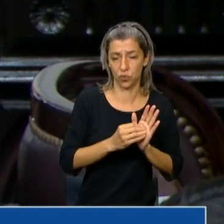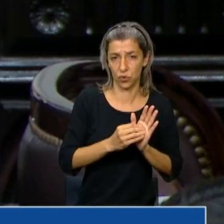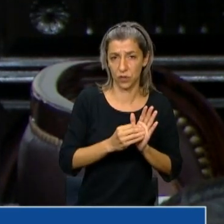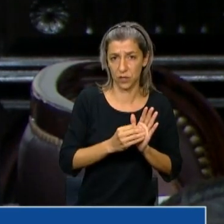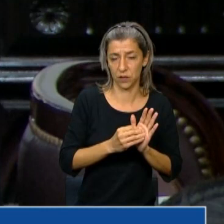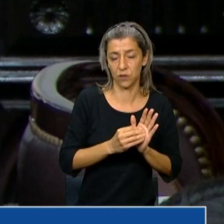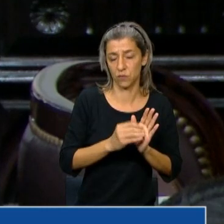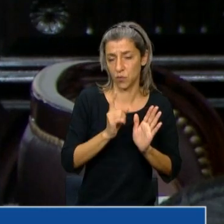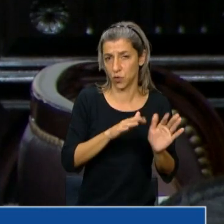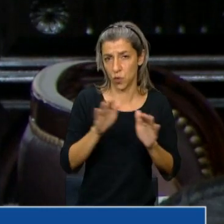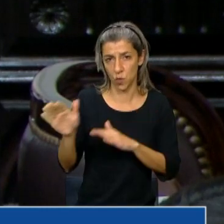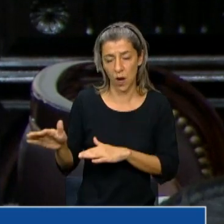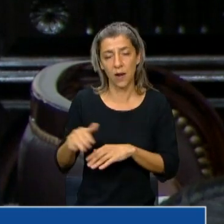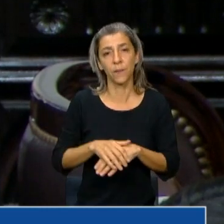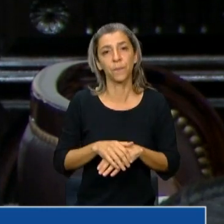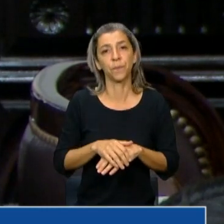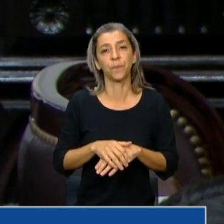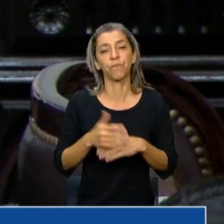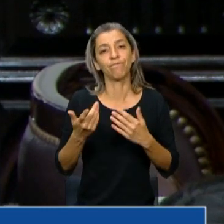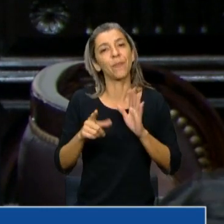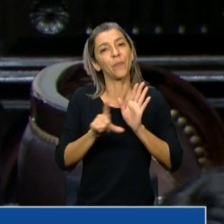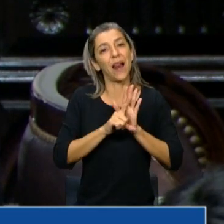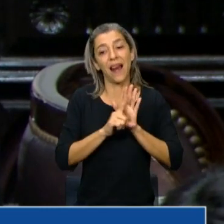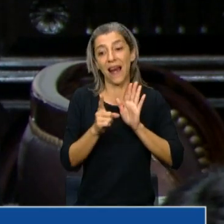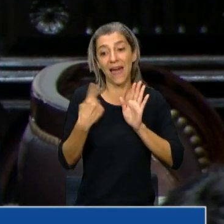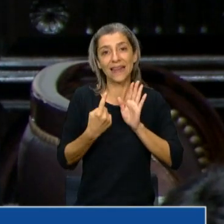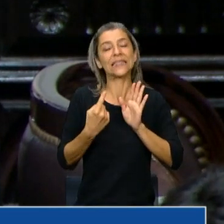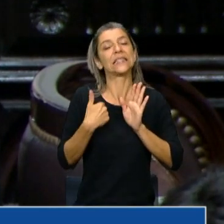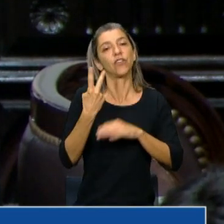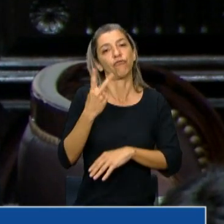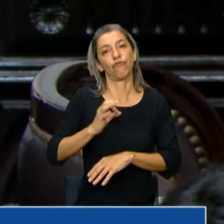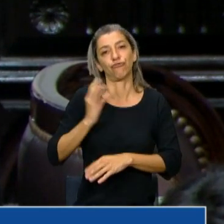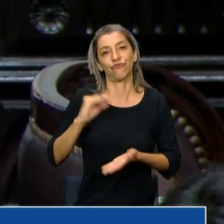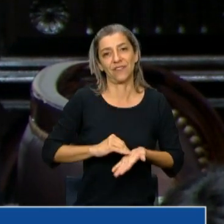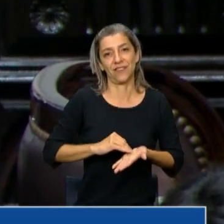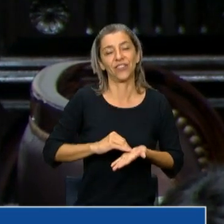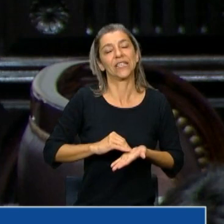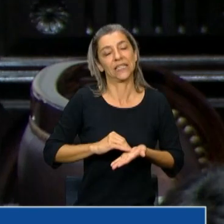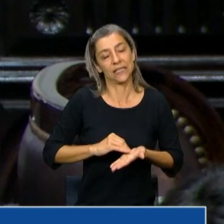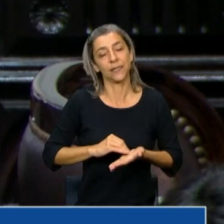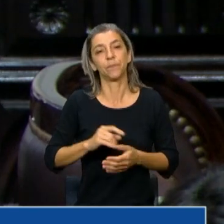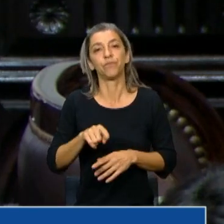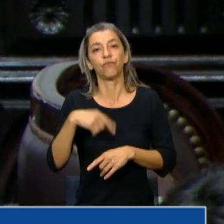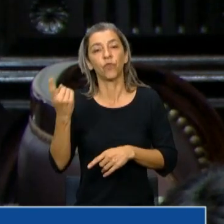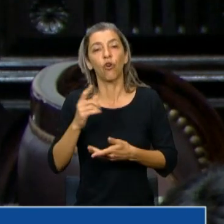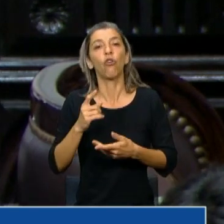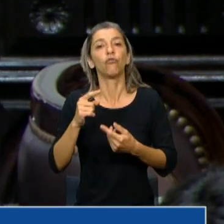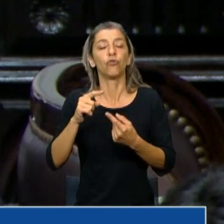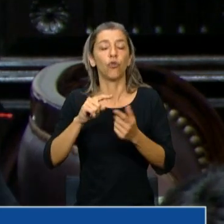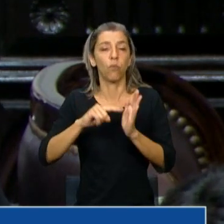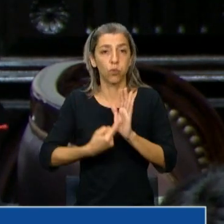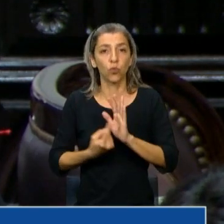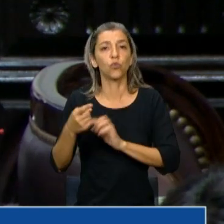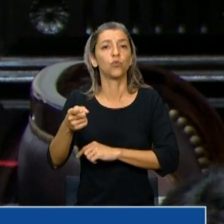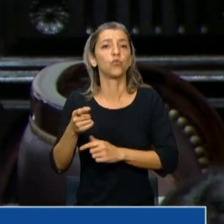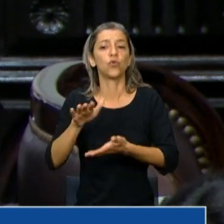Y la ley de diputados son 2 años de plazo mínimo. El ajuste o actualización que puede